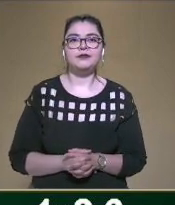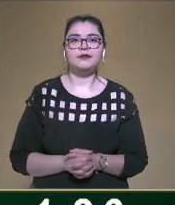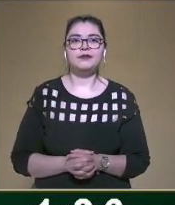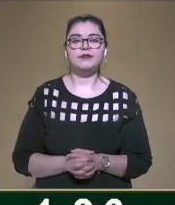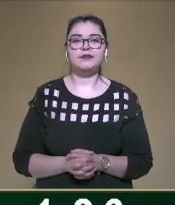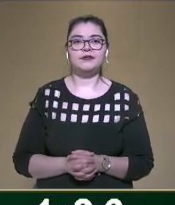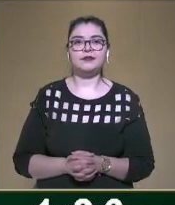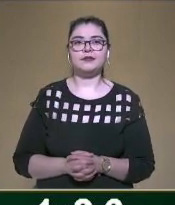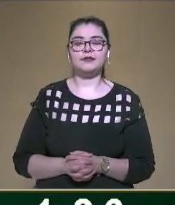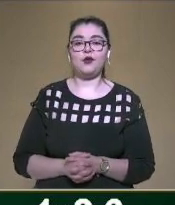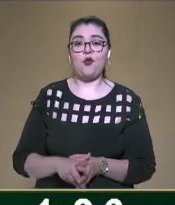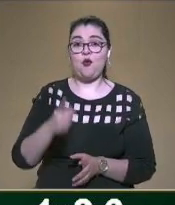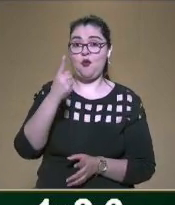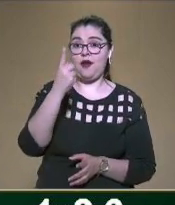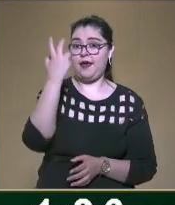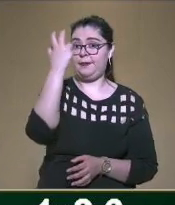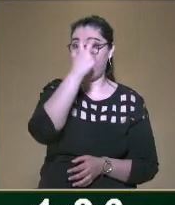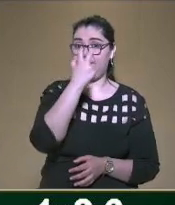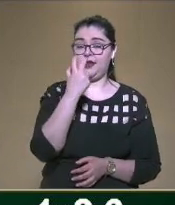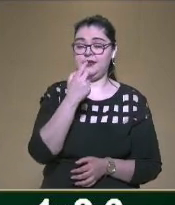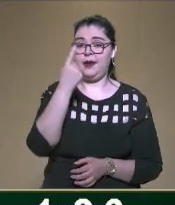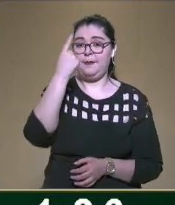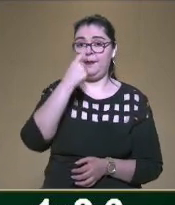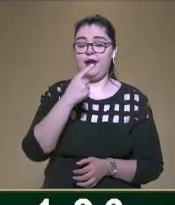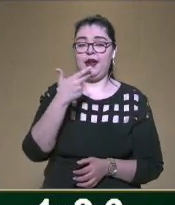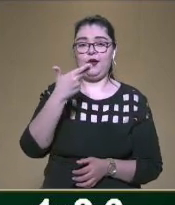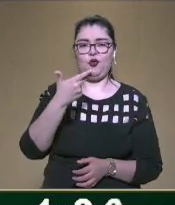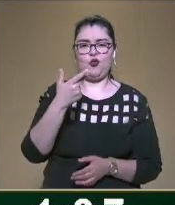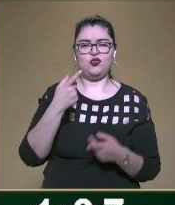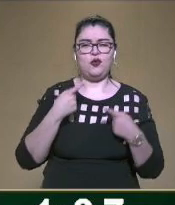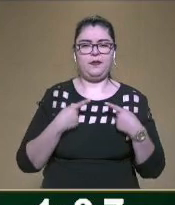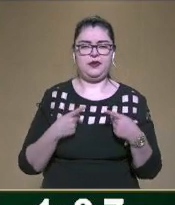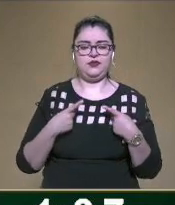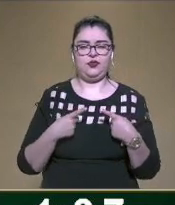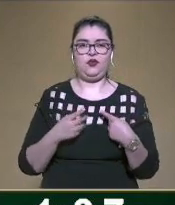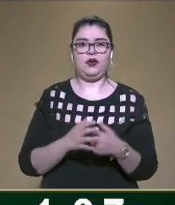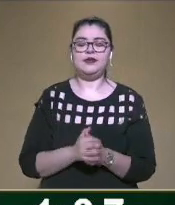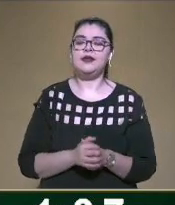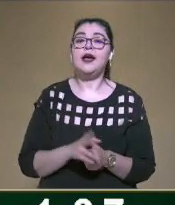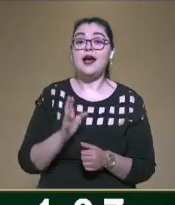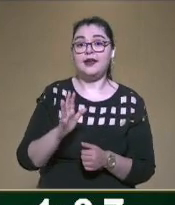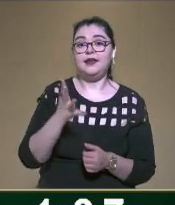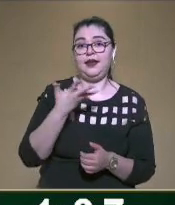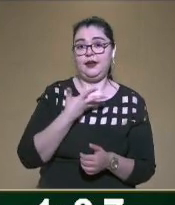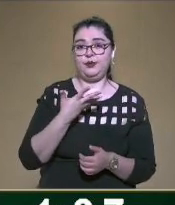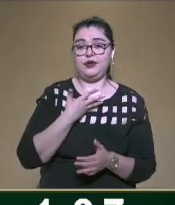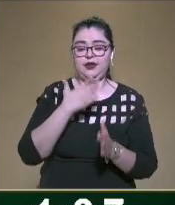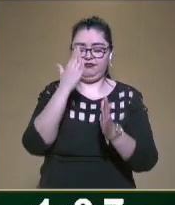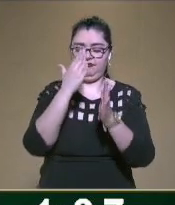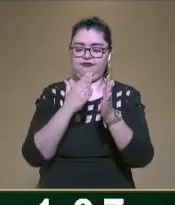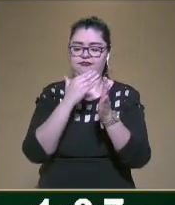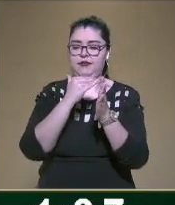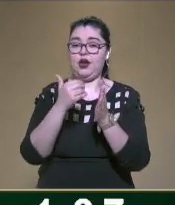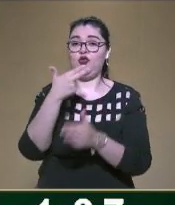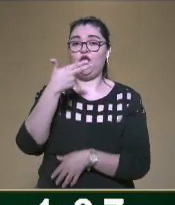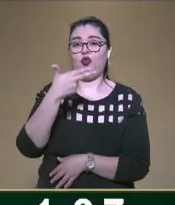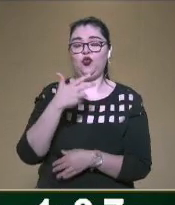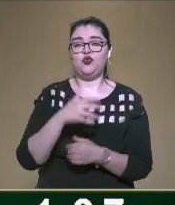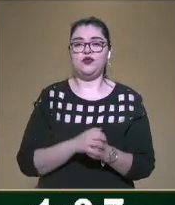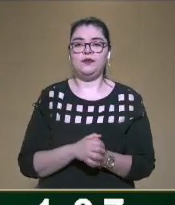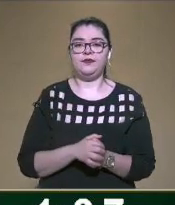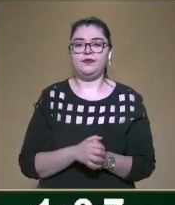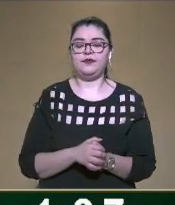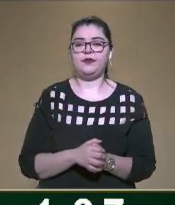pizza para 8 personas. Entonces, ¿en cuántas partes la vamos a partir? En 8 partes. En 8 partes. ¿Y cómo se llama cada